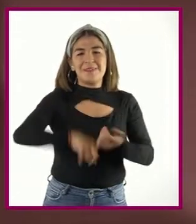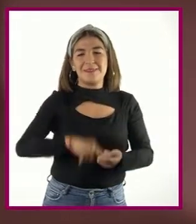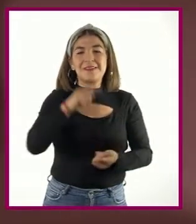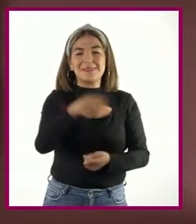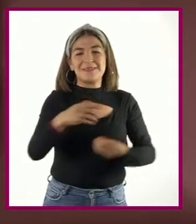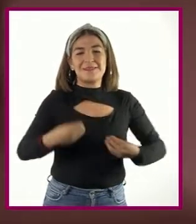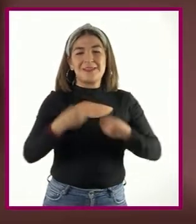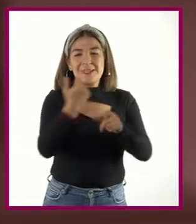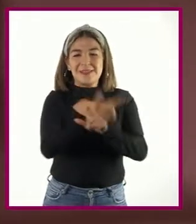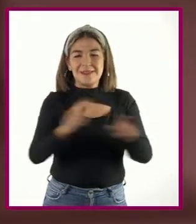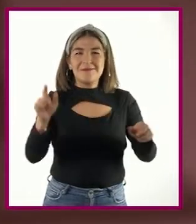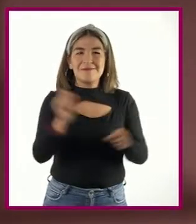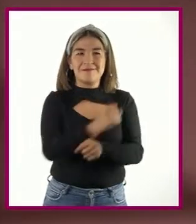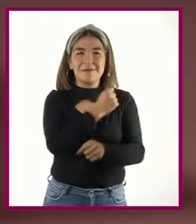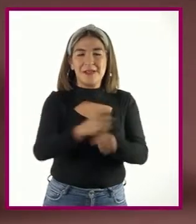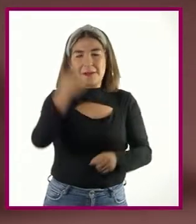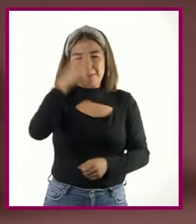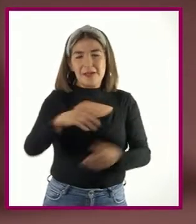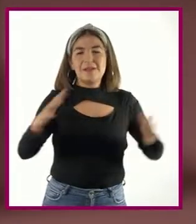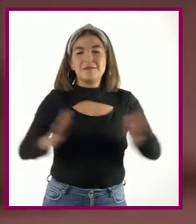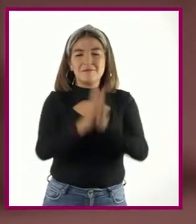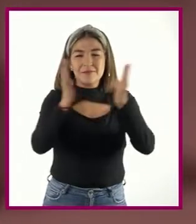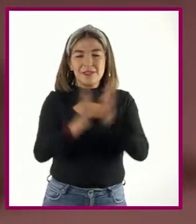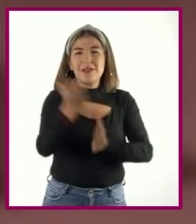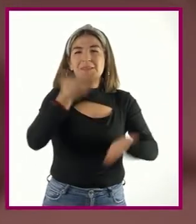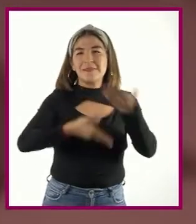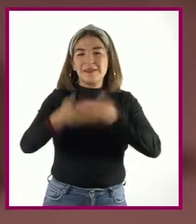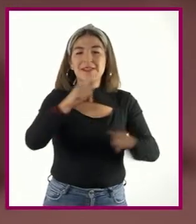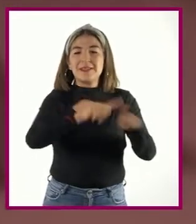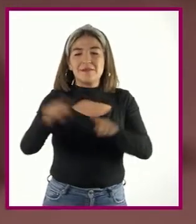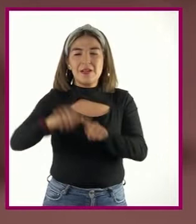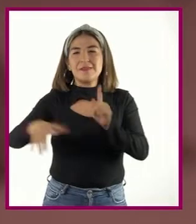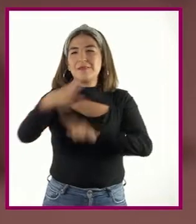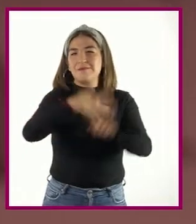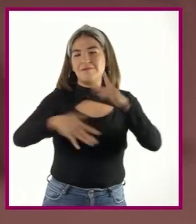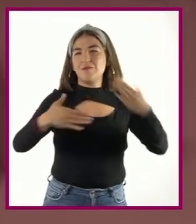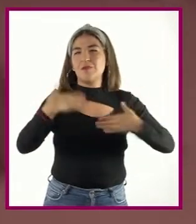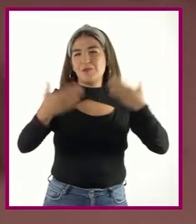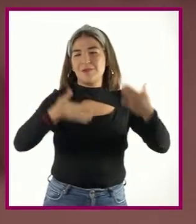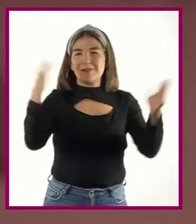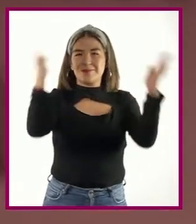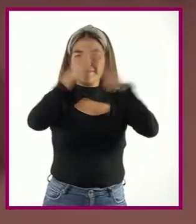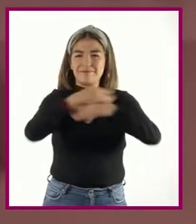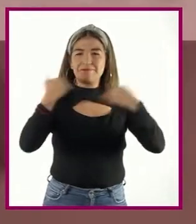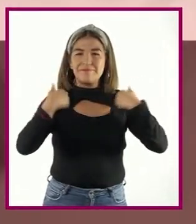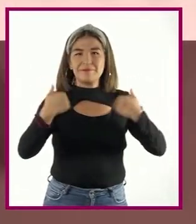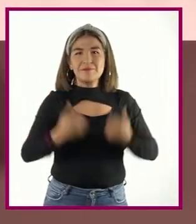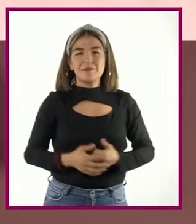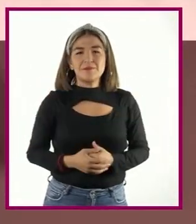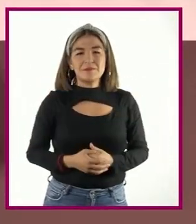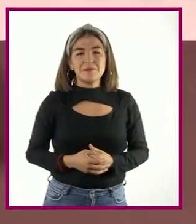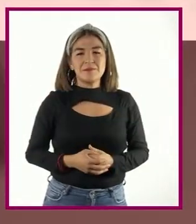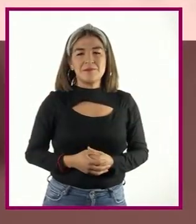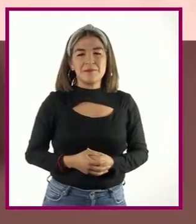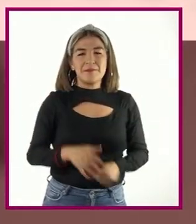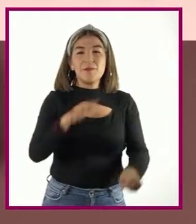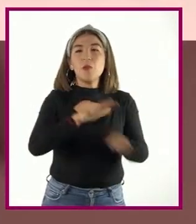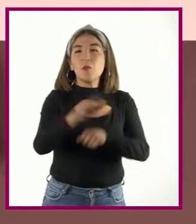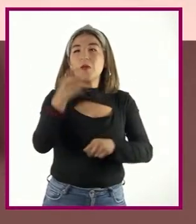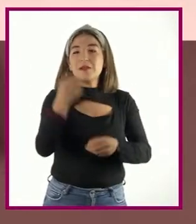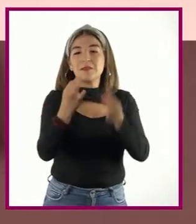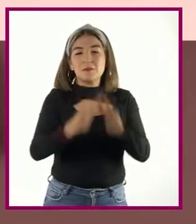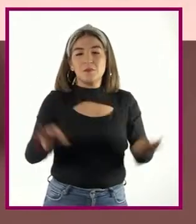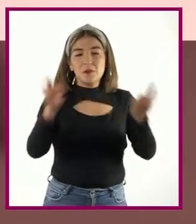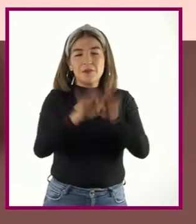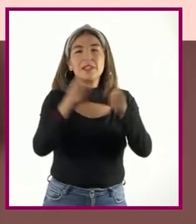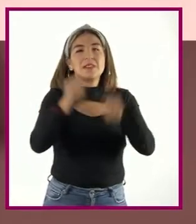la educación o a la participación en nuestros distintos ámbitos de convivencia. ¿Cuál es la importancia de la